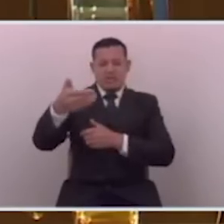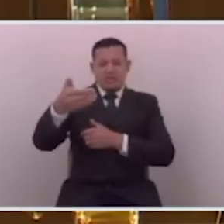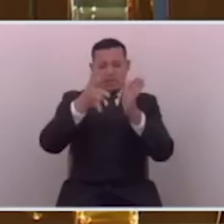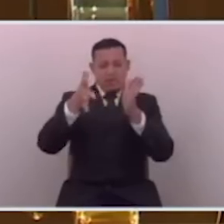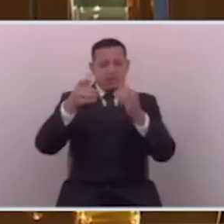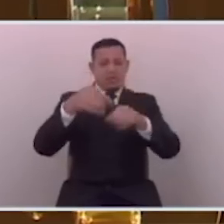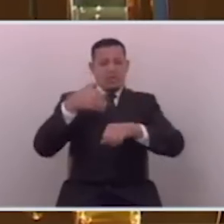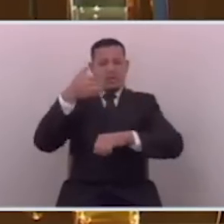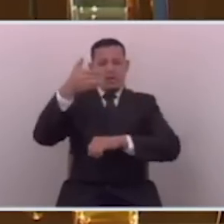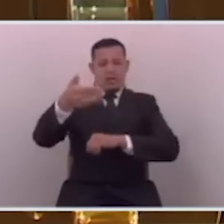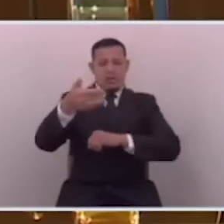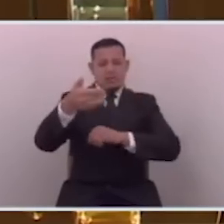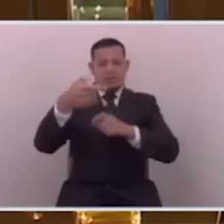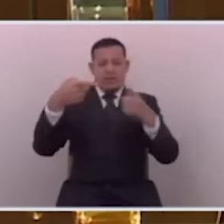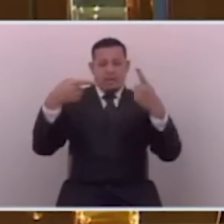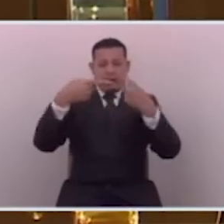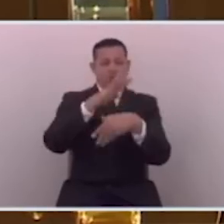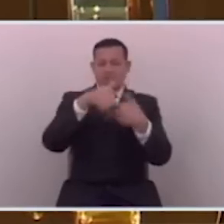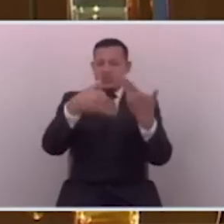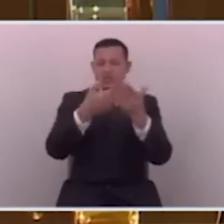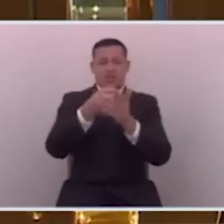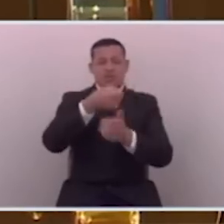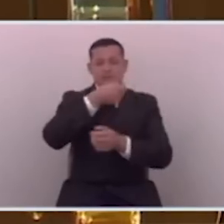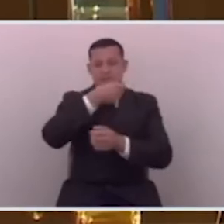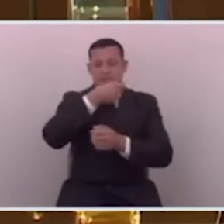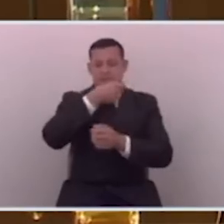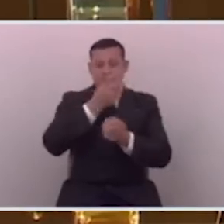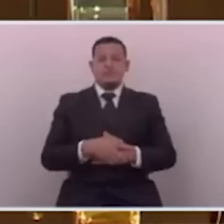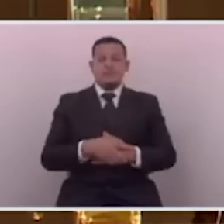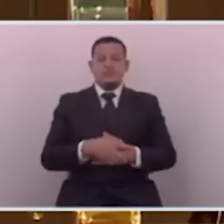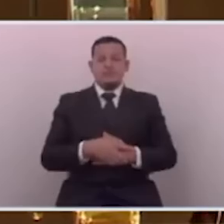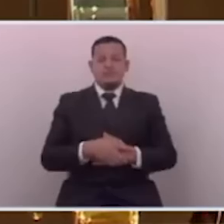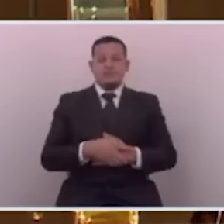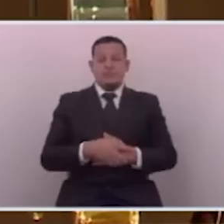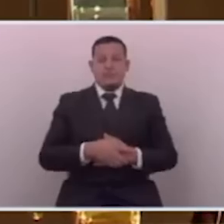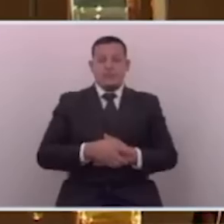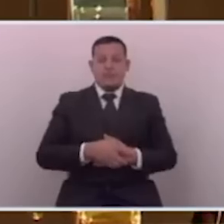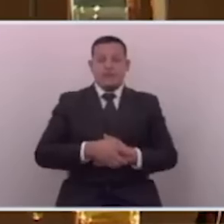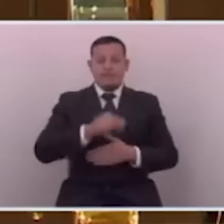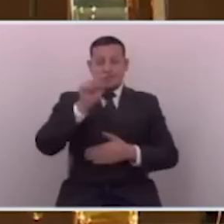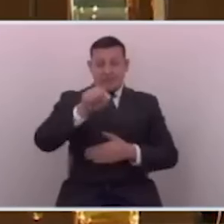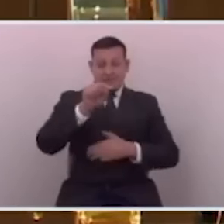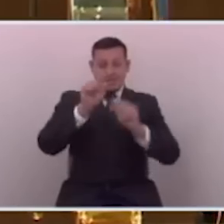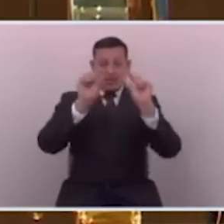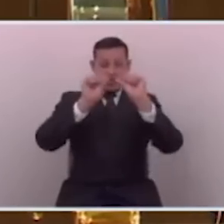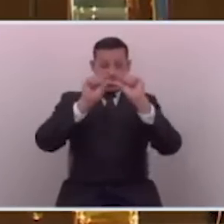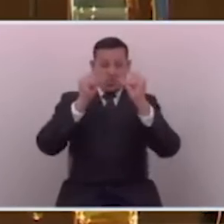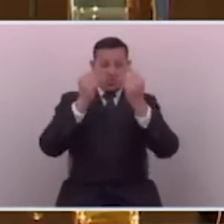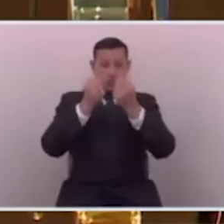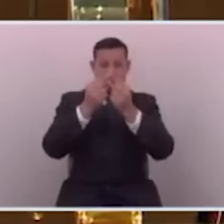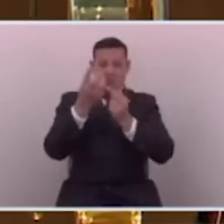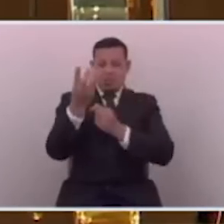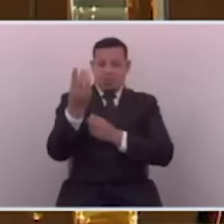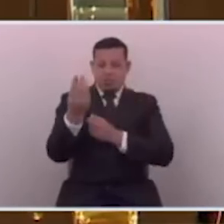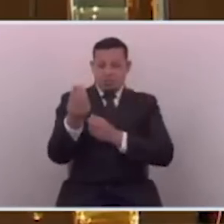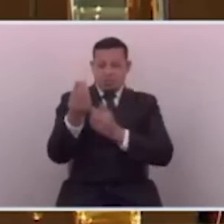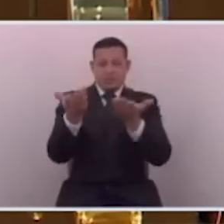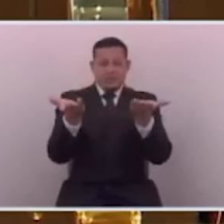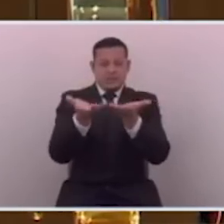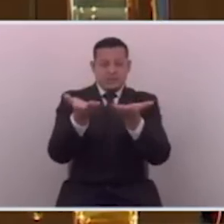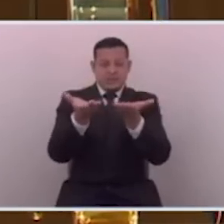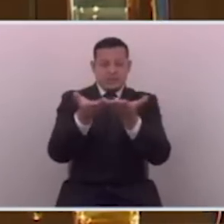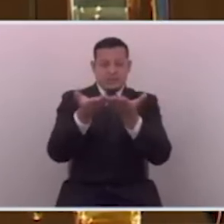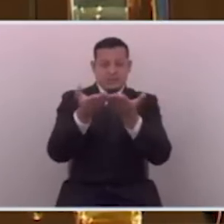al transcurrir los años, fueron tergiversando todo, incluyendo la verdad. De ese pequeño grupo que creó